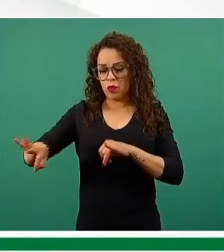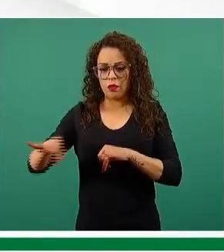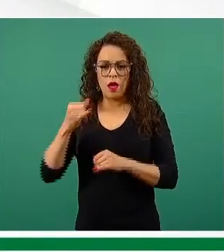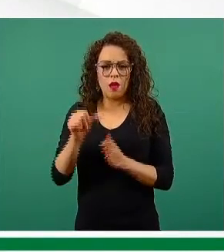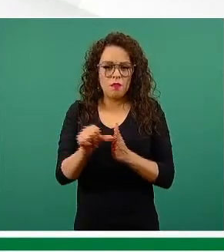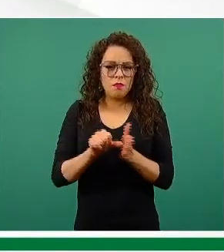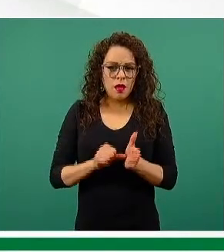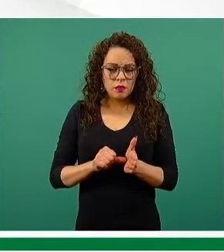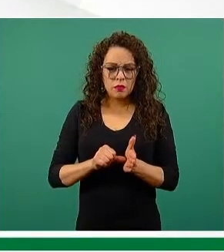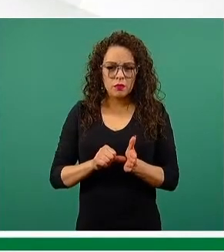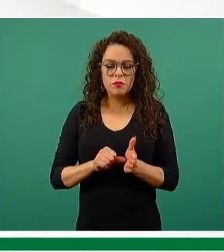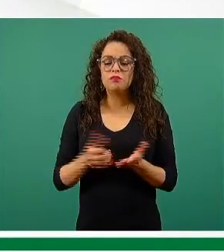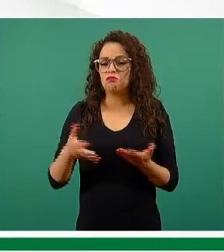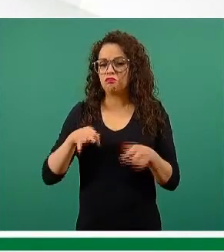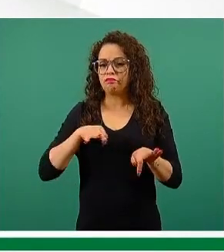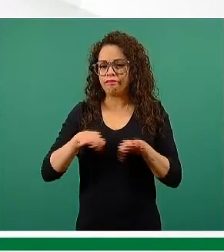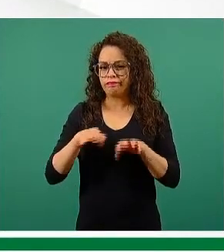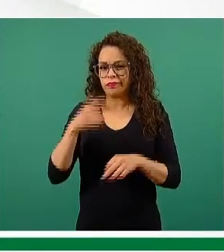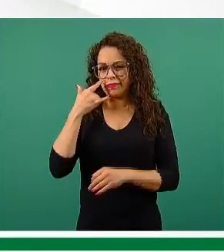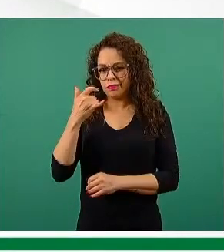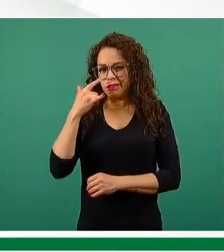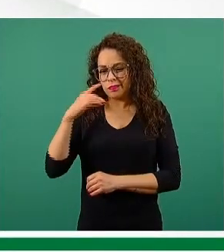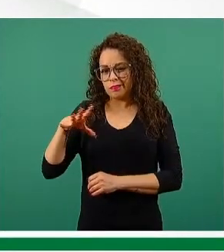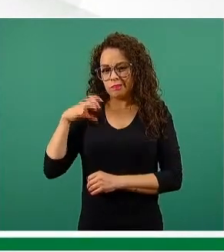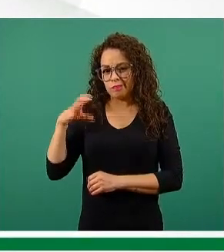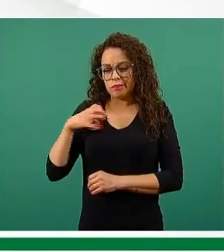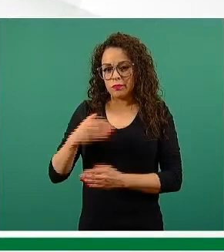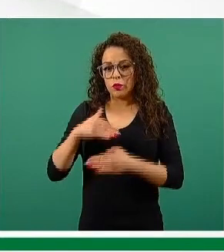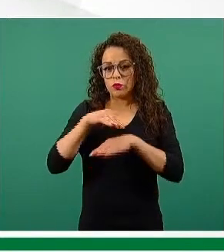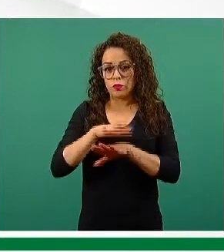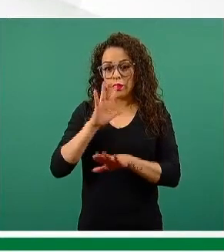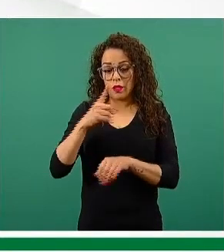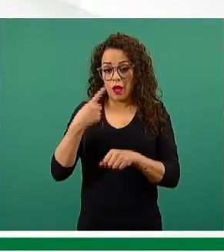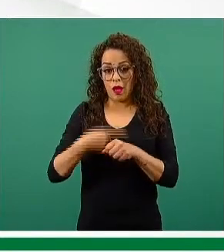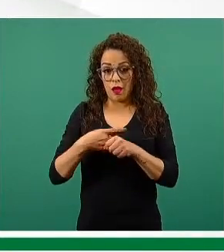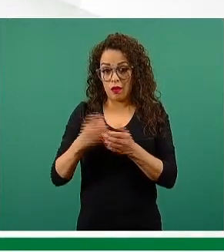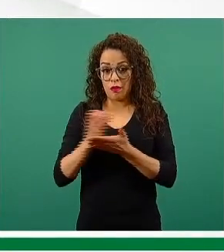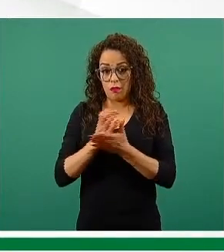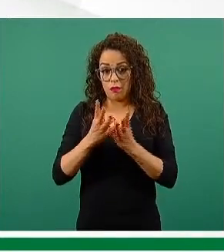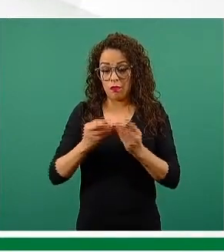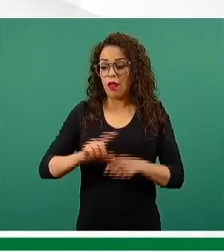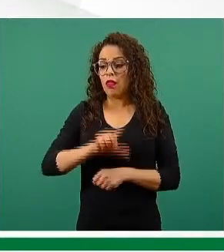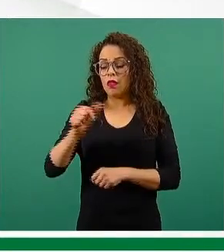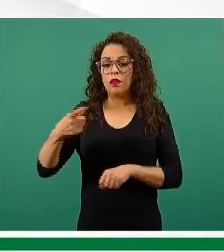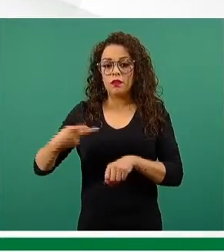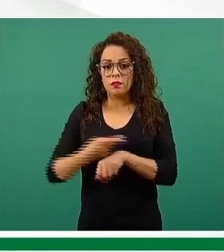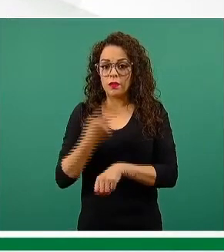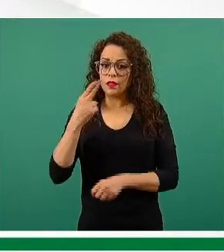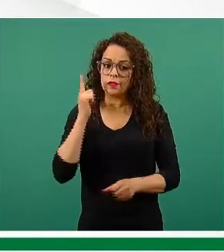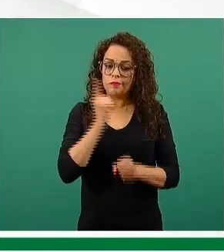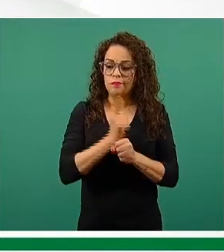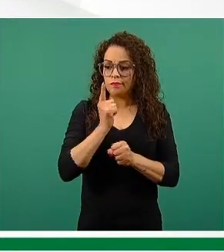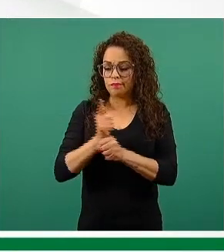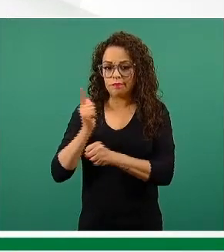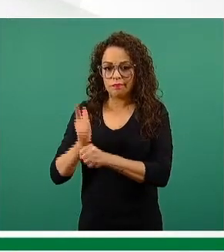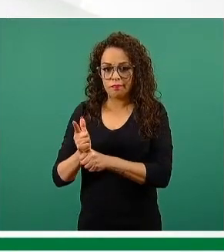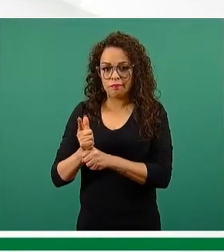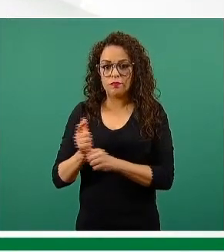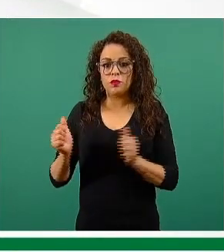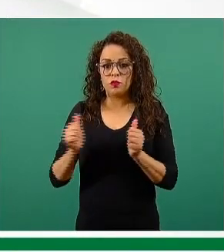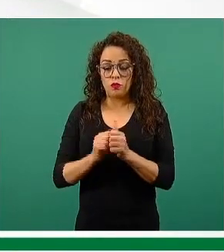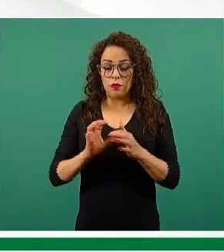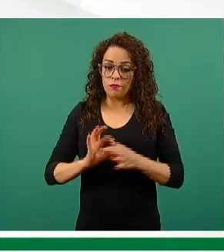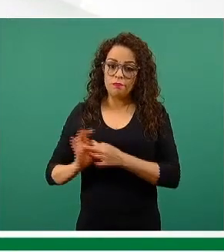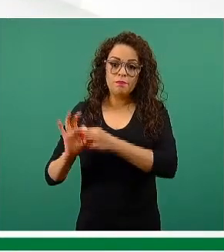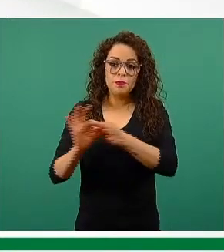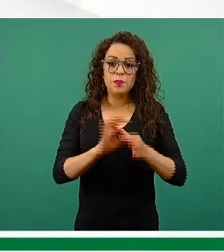estado trabajando en la parte de las secuelas. Tenemos que hacer acciones, tenemos que identificar también de la mano del gobierno